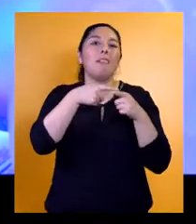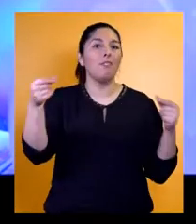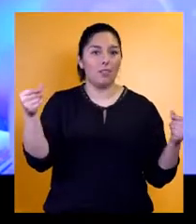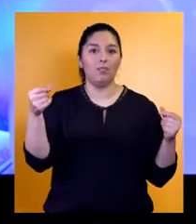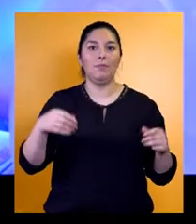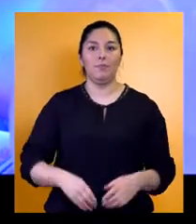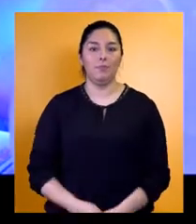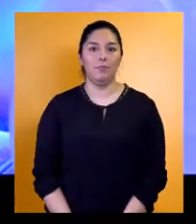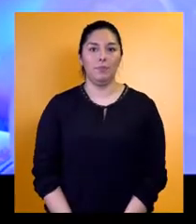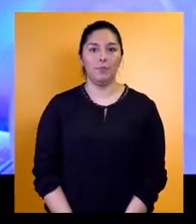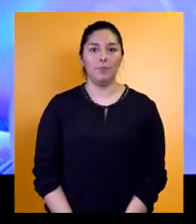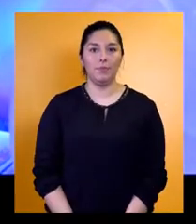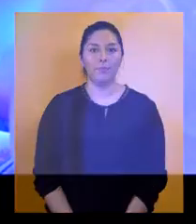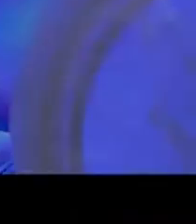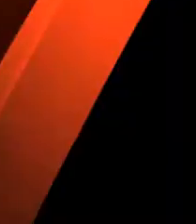nivel nacional.